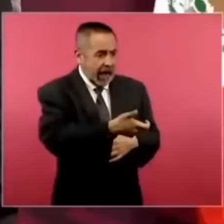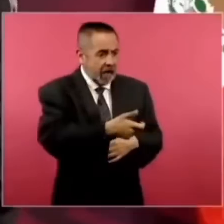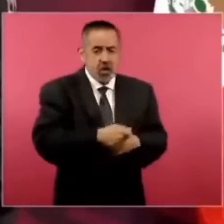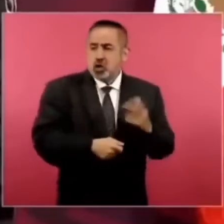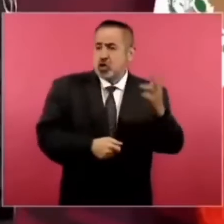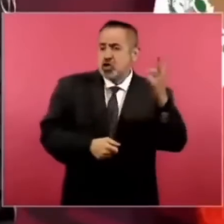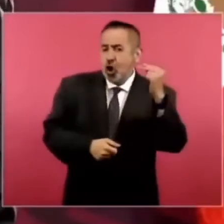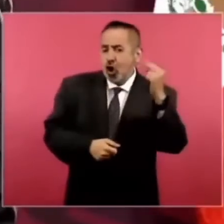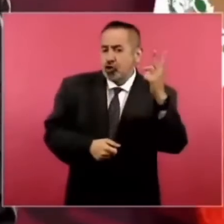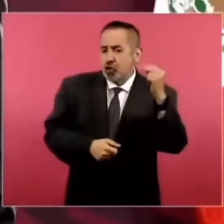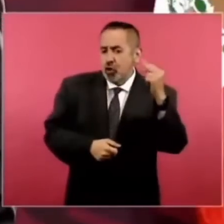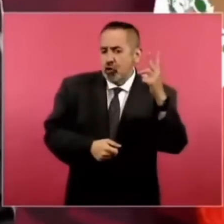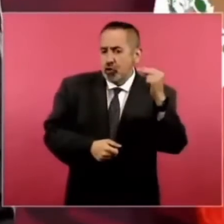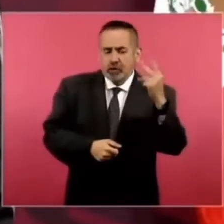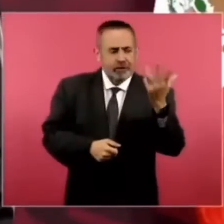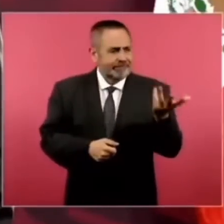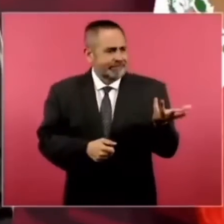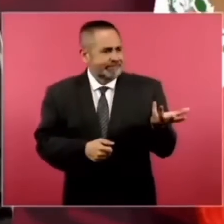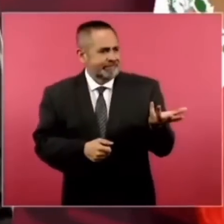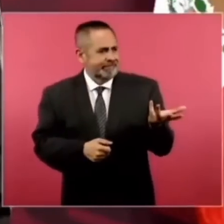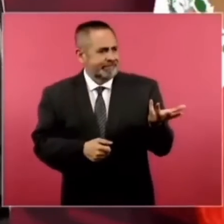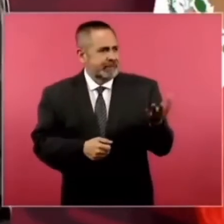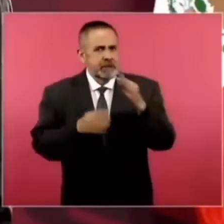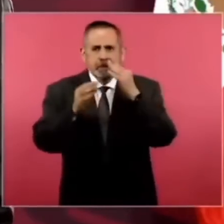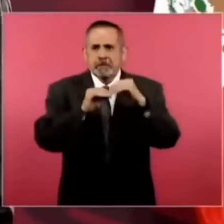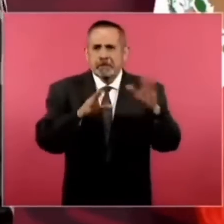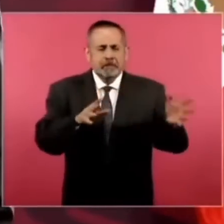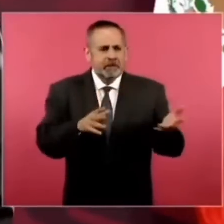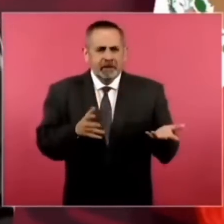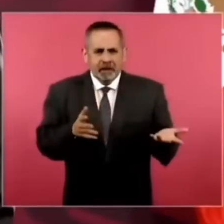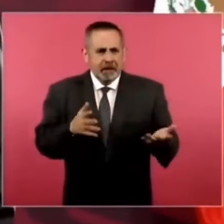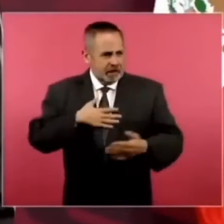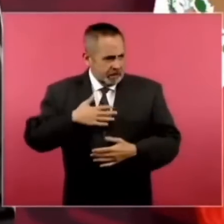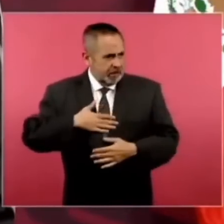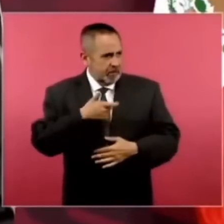nos permiten en los medios dar a conocer